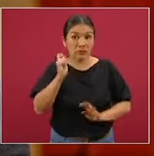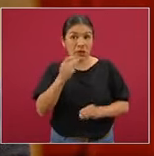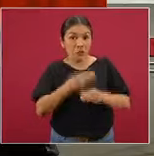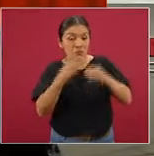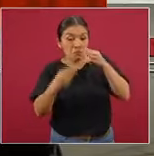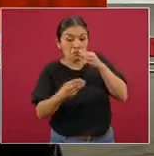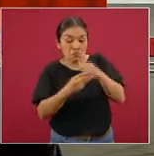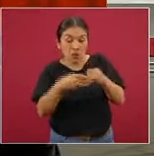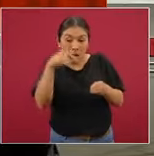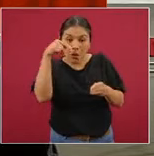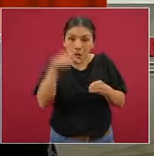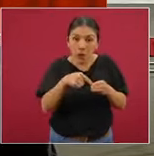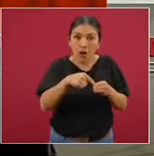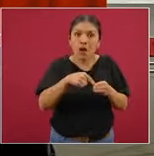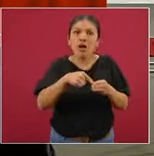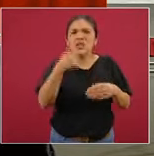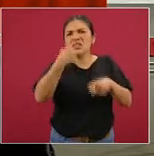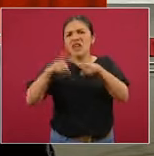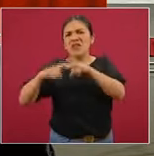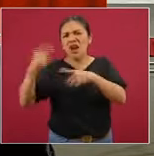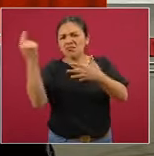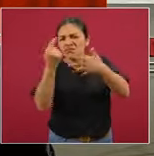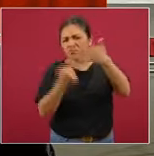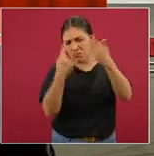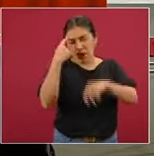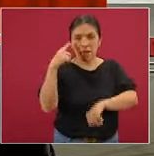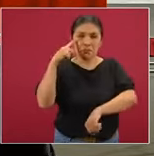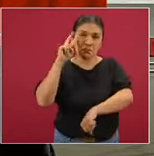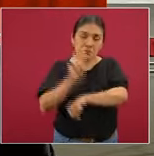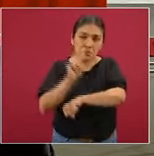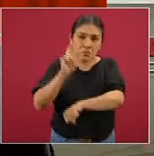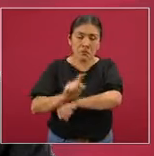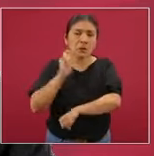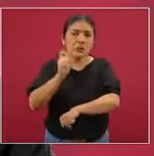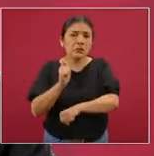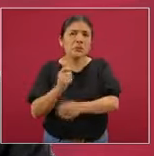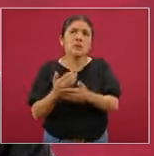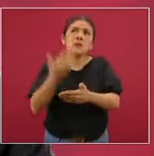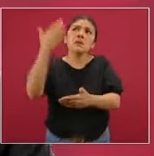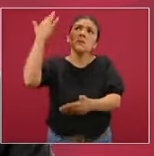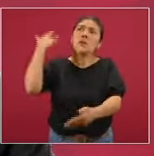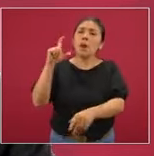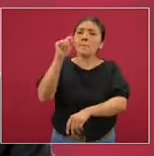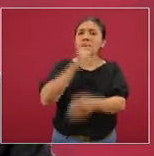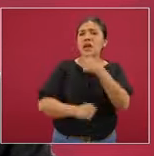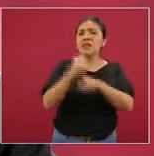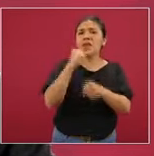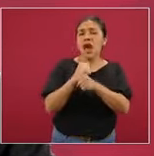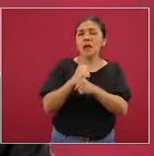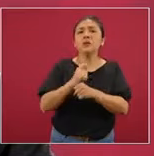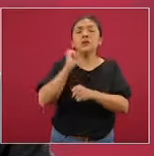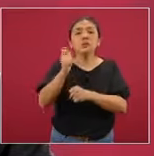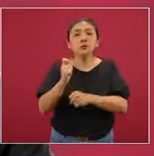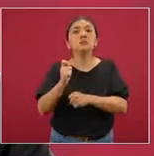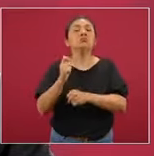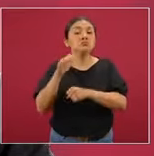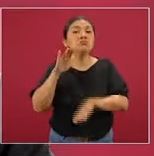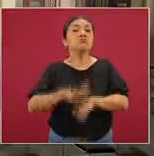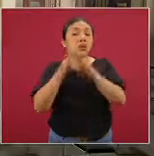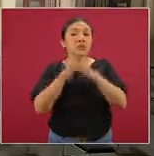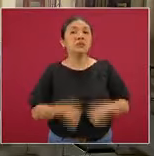herramienta o un conjunto de métodos de vigilancia que a lo largo de los últimos 20 años ha cobrado una